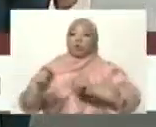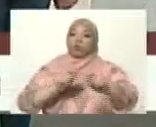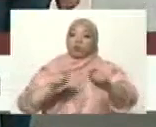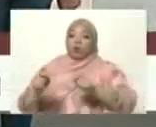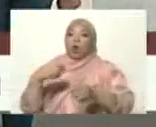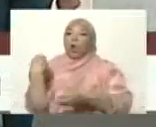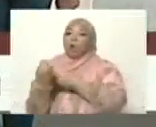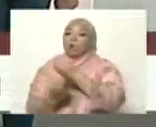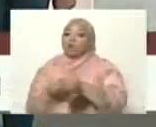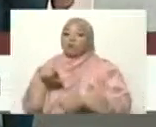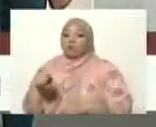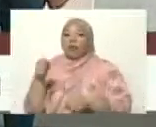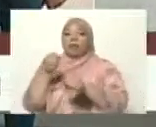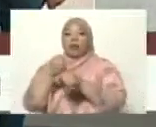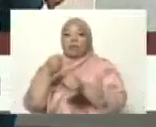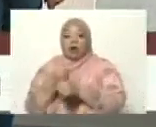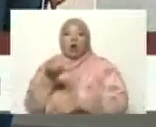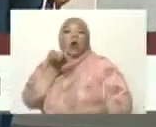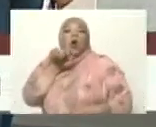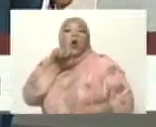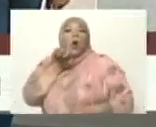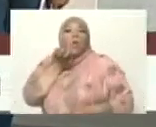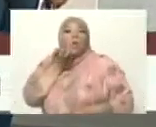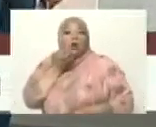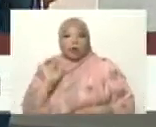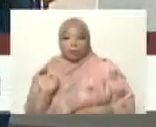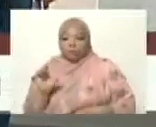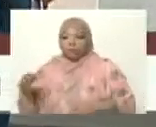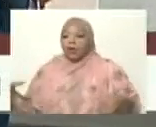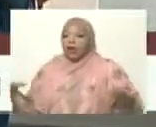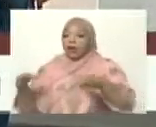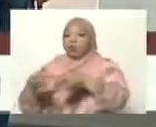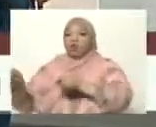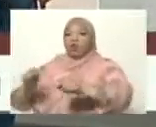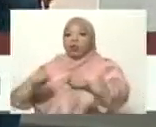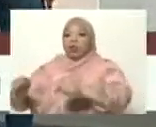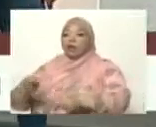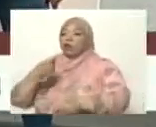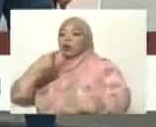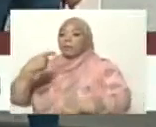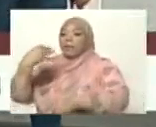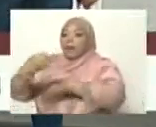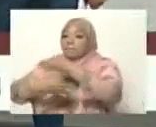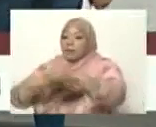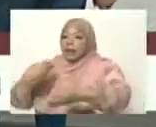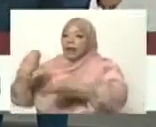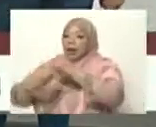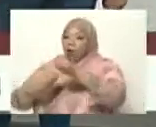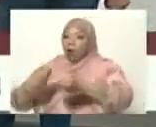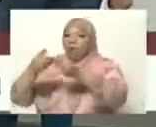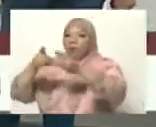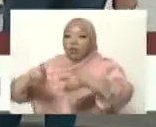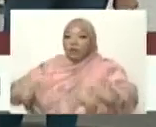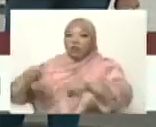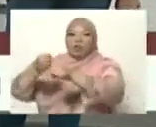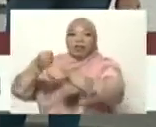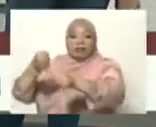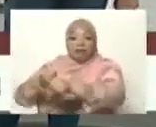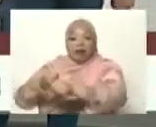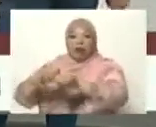distribución del trabajo que van a hacer estas personas que se han registrado en su comunidad, que tengan conocimiento, que